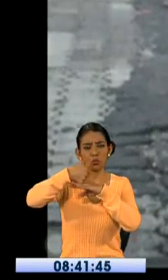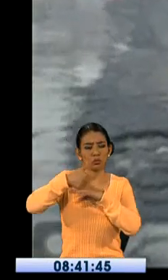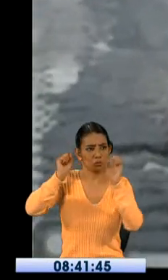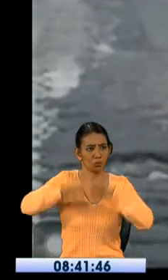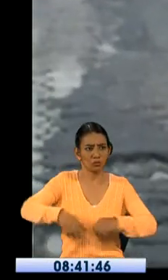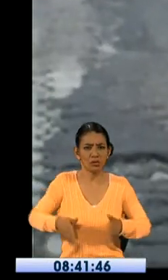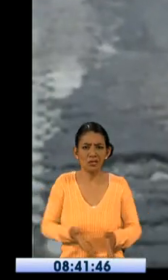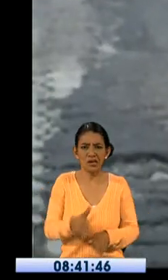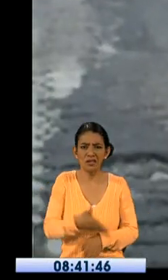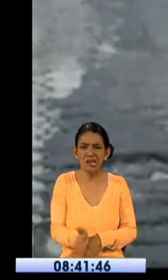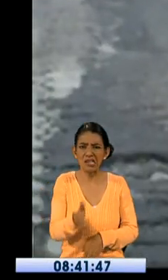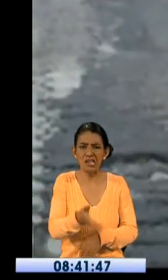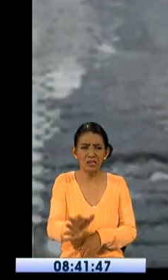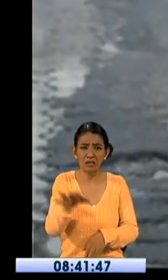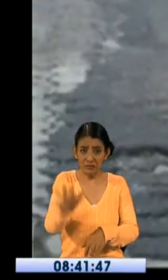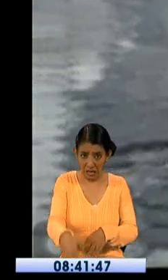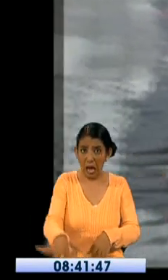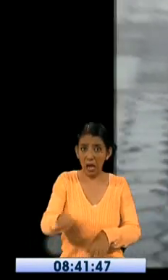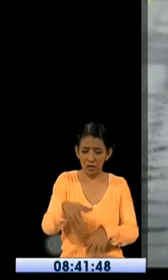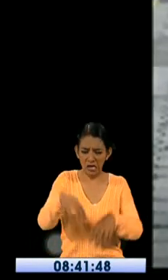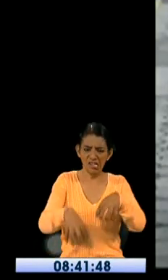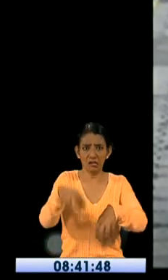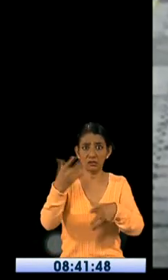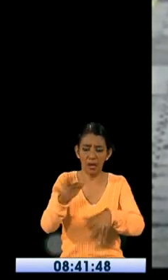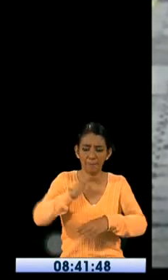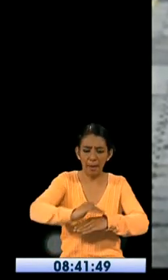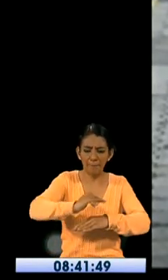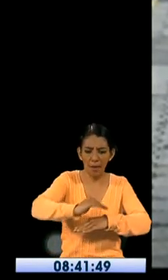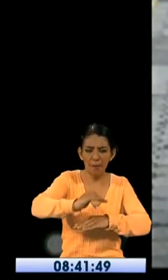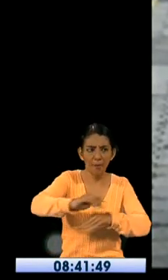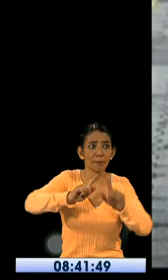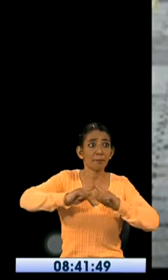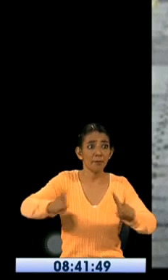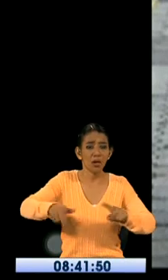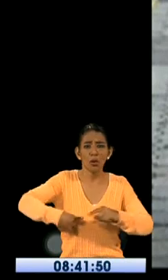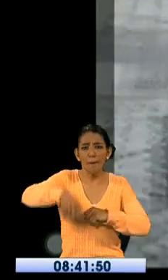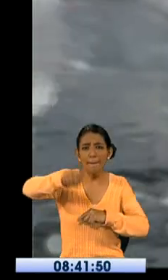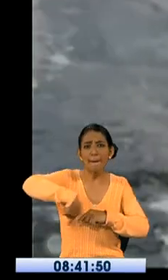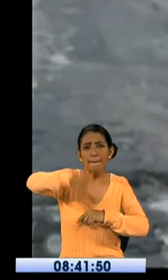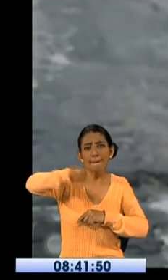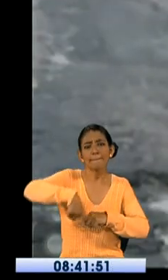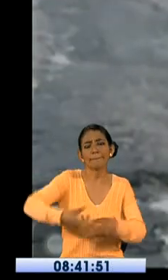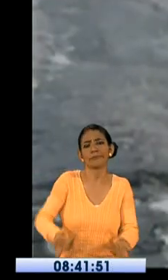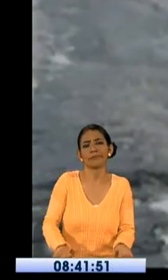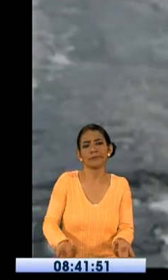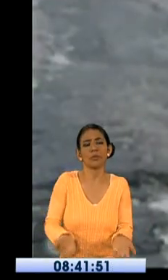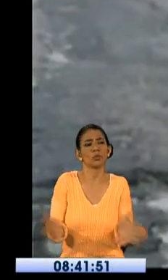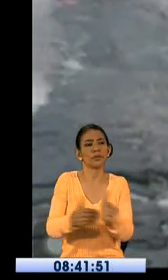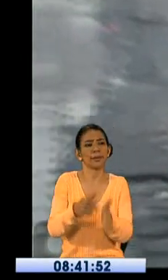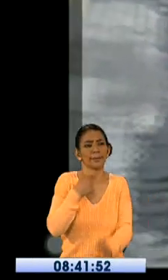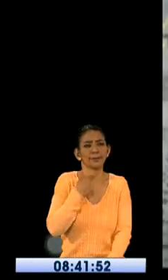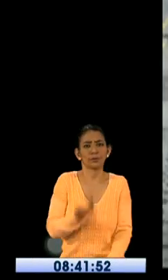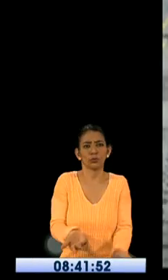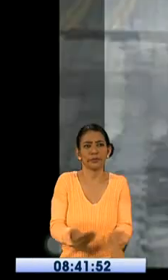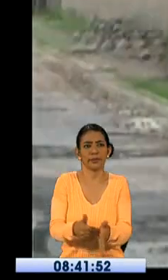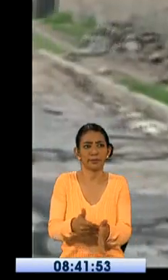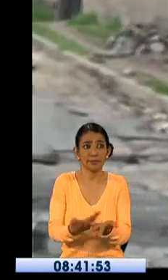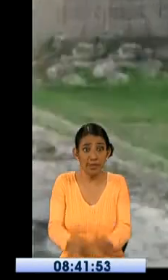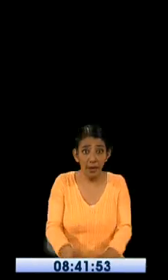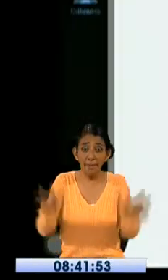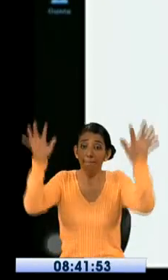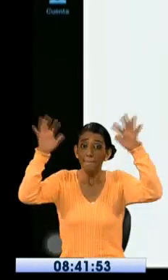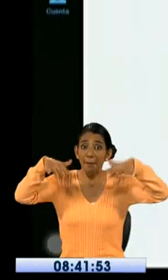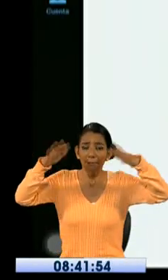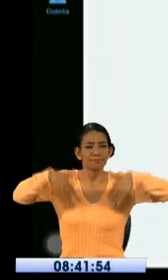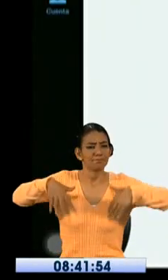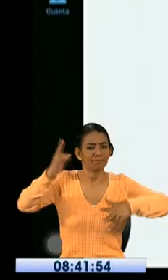vía realmente ha sido bachada varias veces y por la cantidad de flujo que tiene de tráfico, este es el resultado. Y con el invierno que